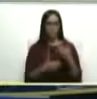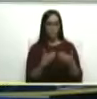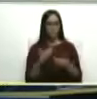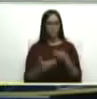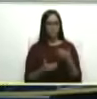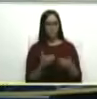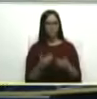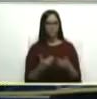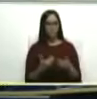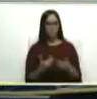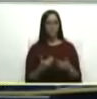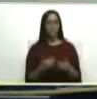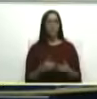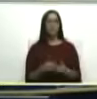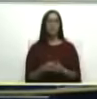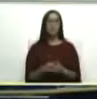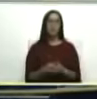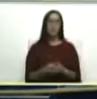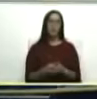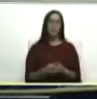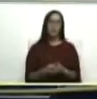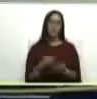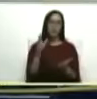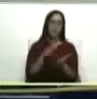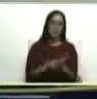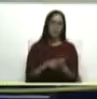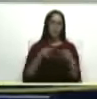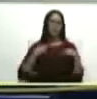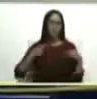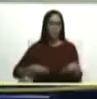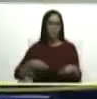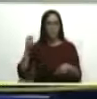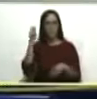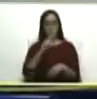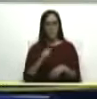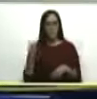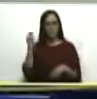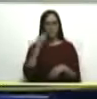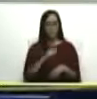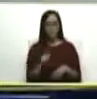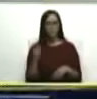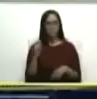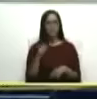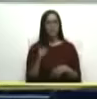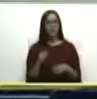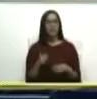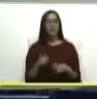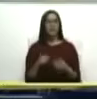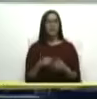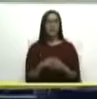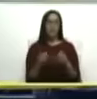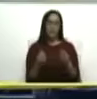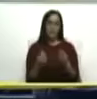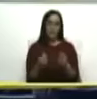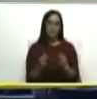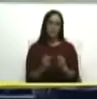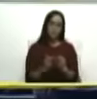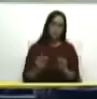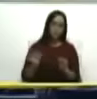de la bajada de los recursos mes por mes, Y esta plática además rinde un poco